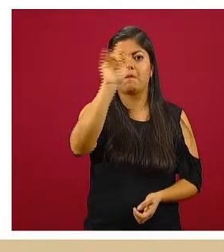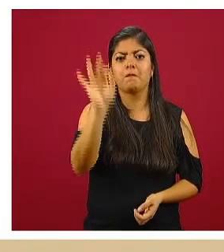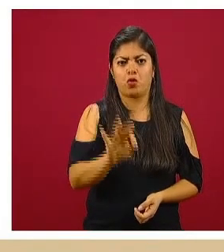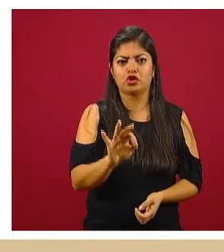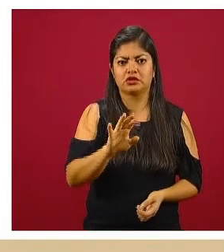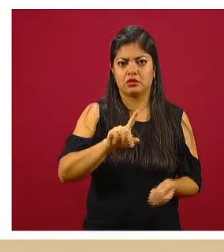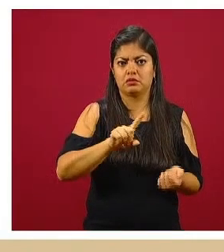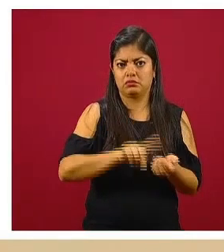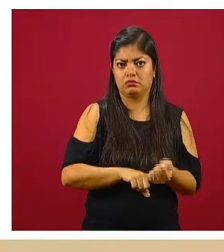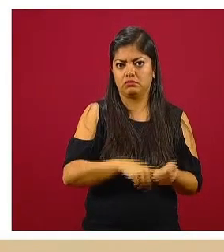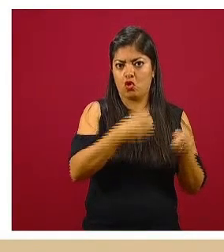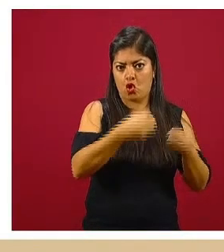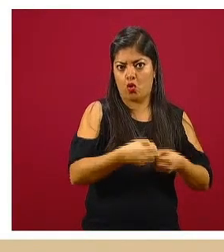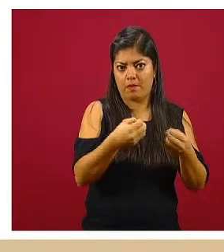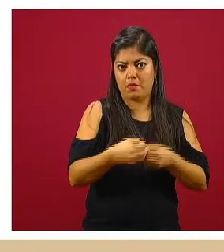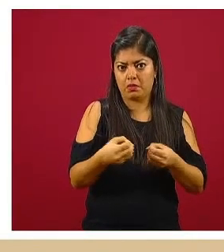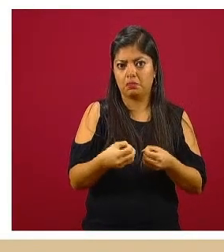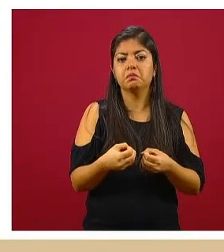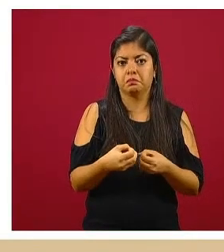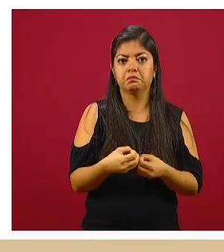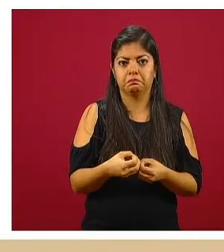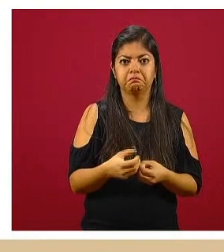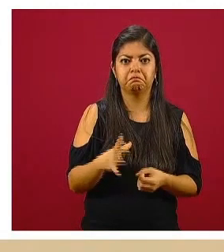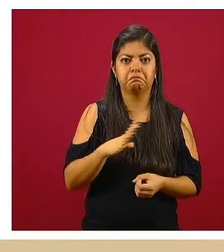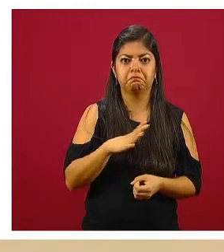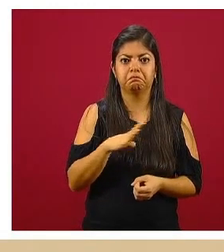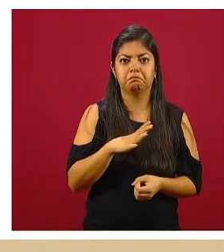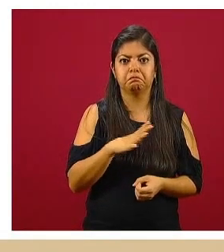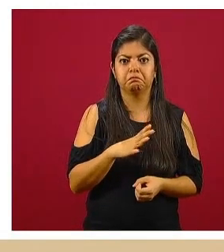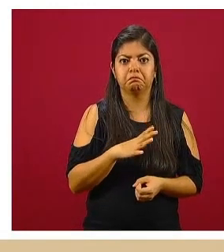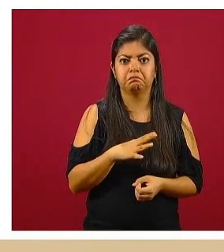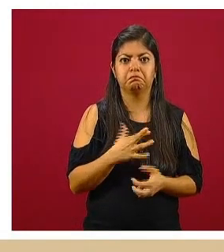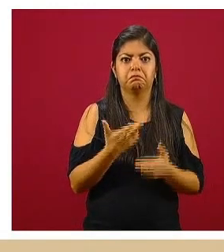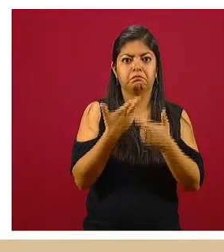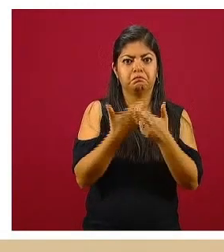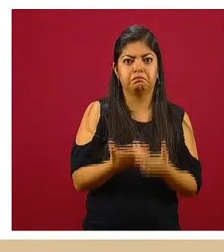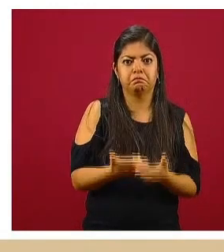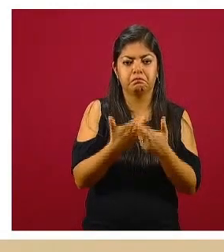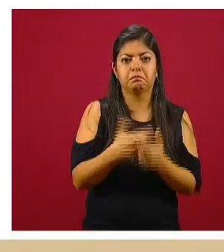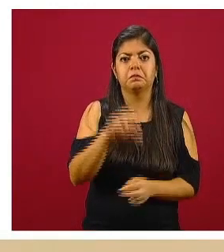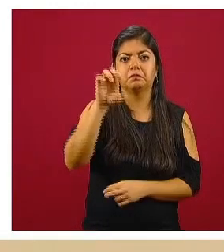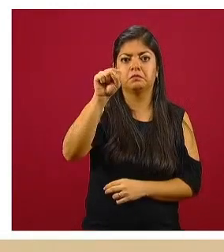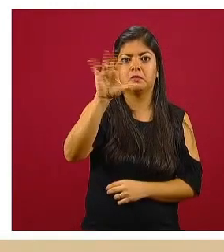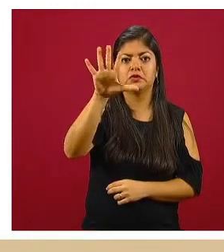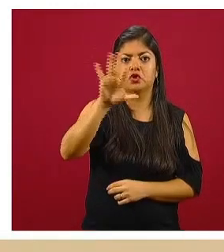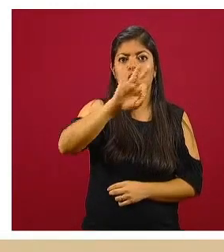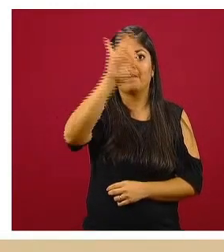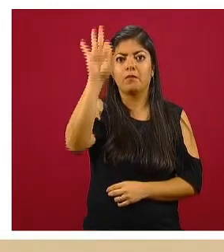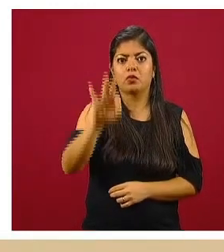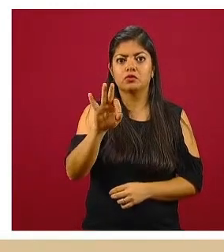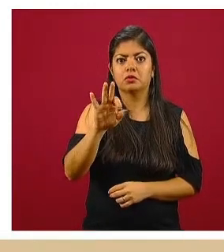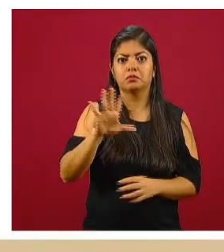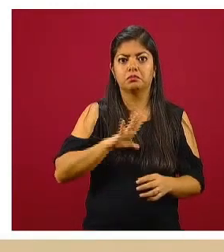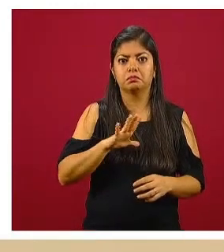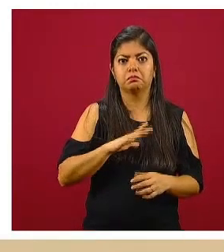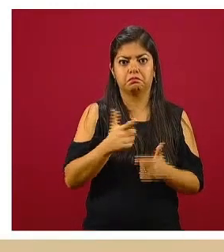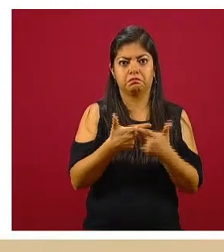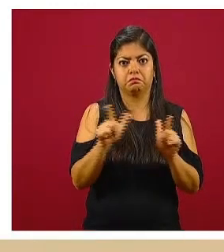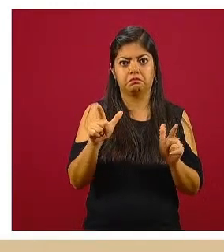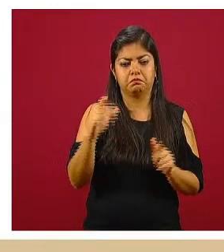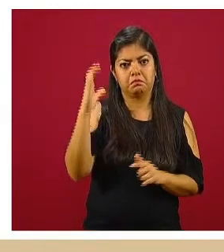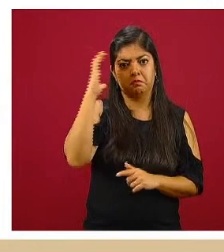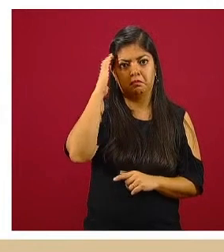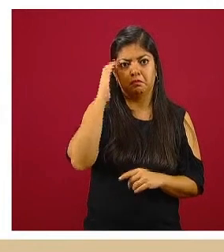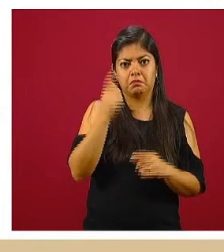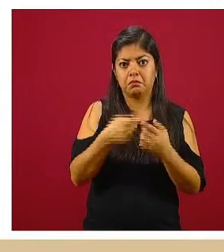ocupación nacional. Eso nos deja un muy positivo 65% de disponibilidad. Y cuando lo